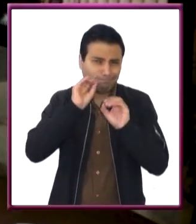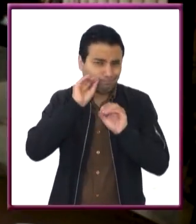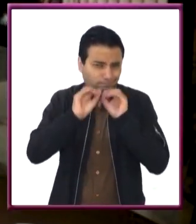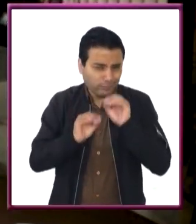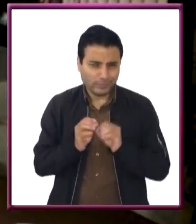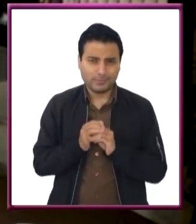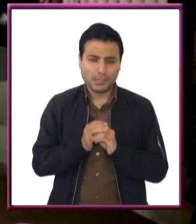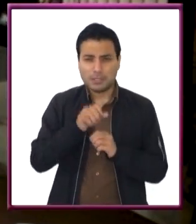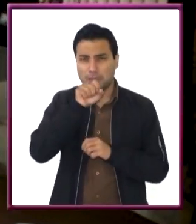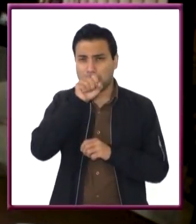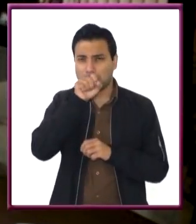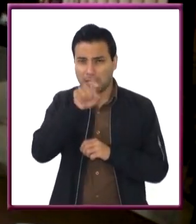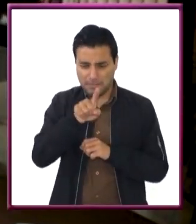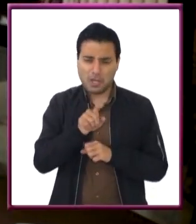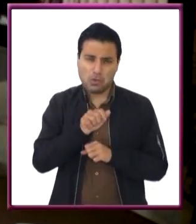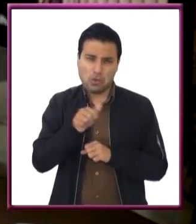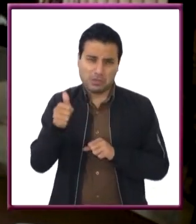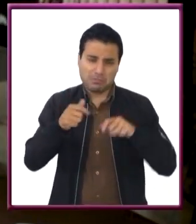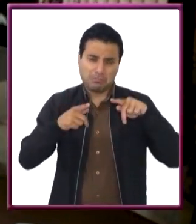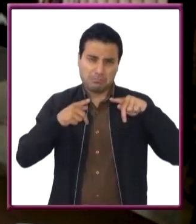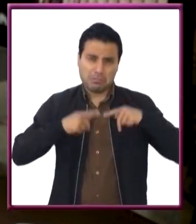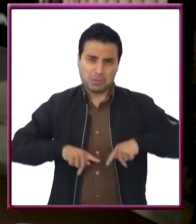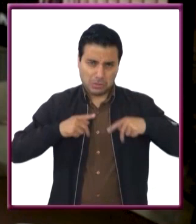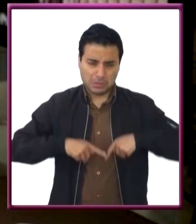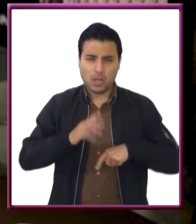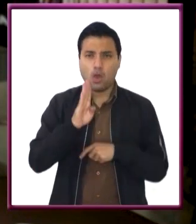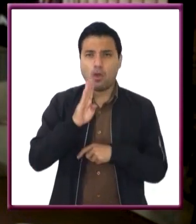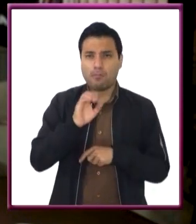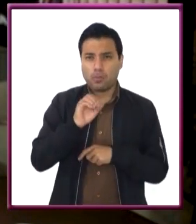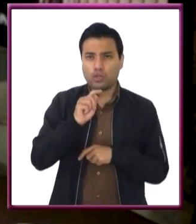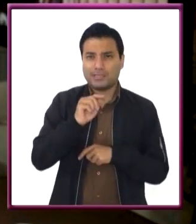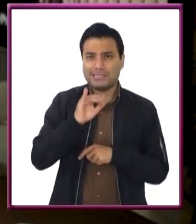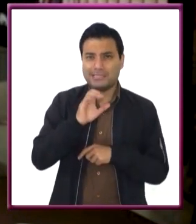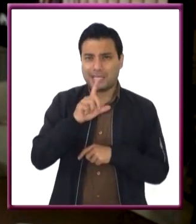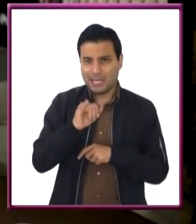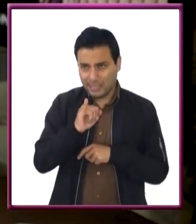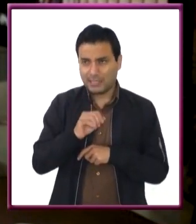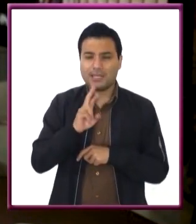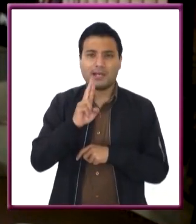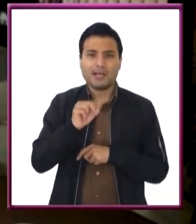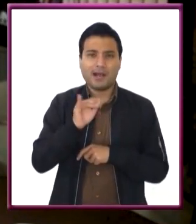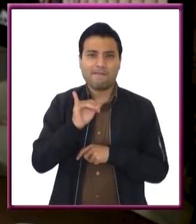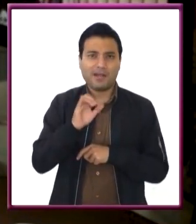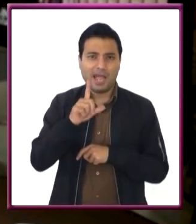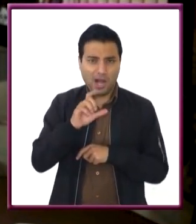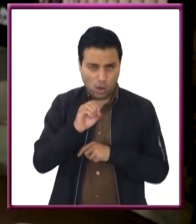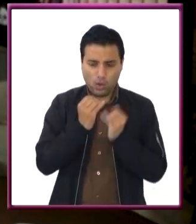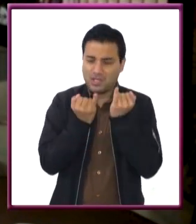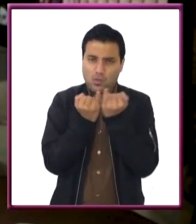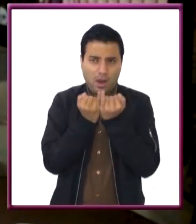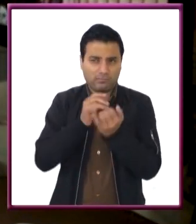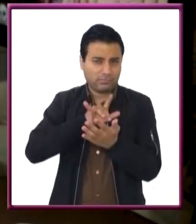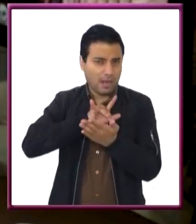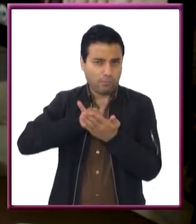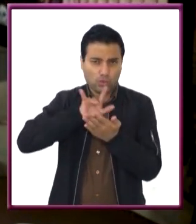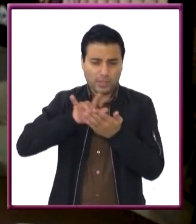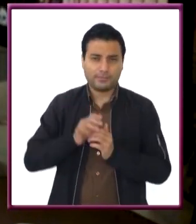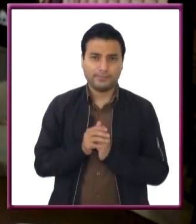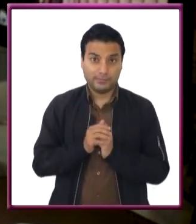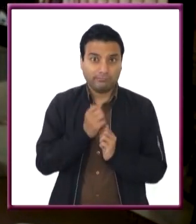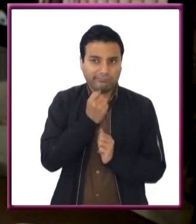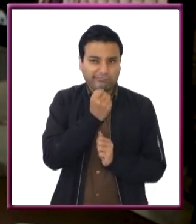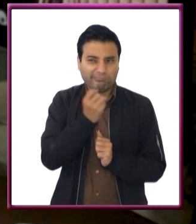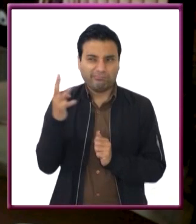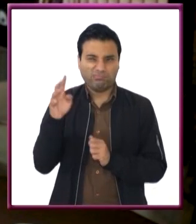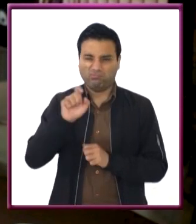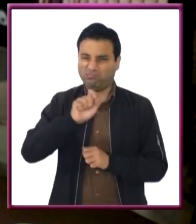otros grandes de la historia. No fue el único, también, por ejemplo, a Botticelli y a Raffaello. Son parte del elenco de